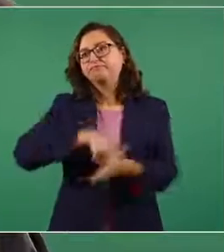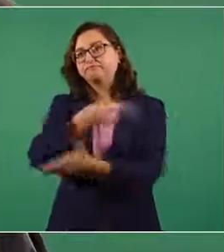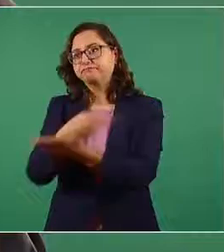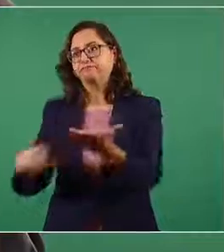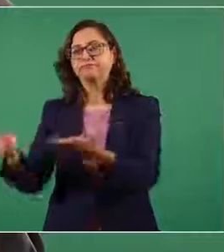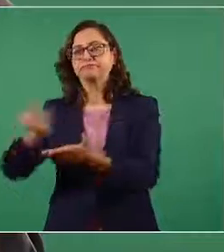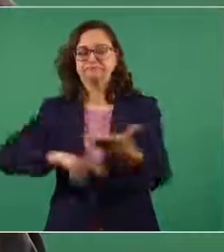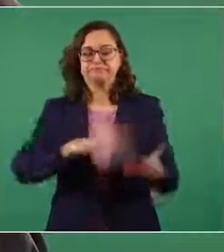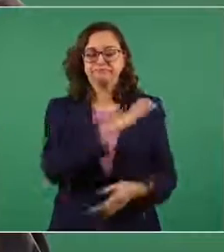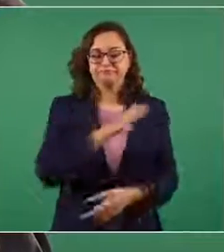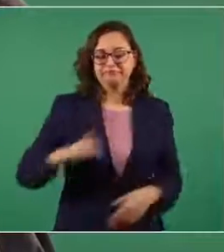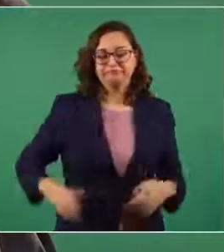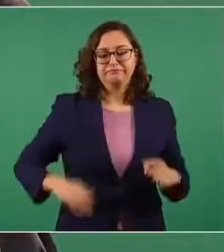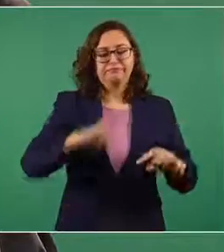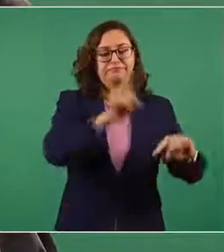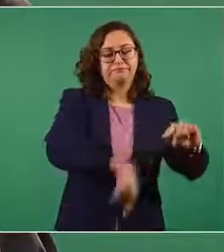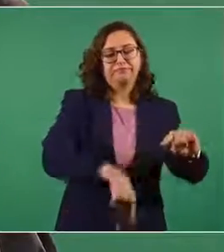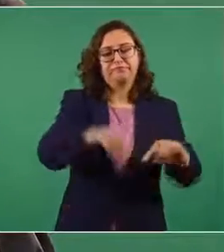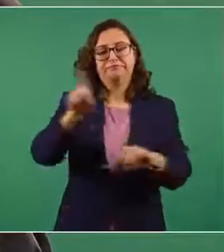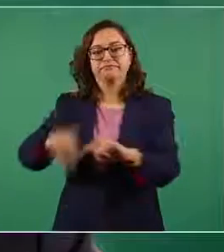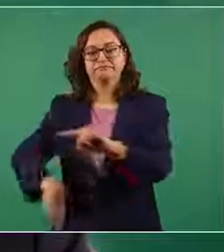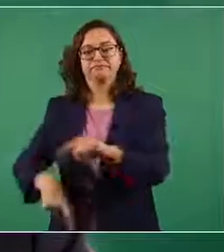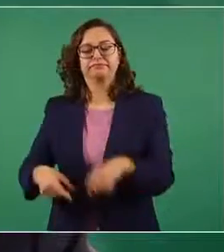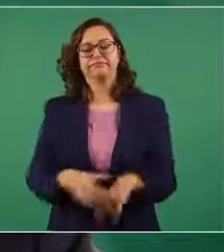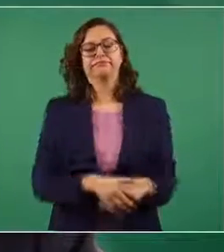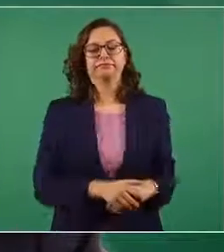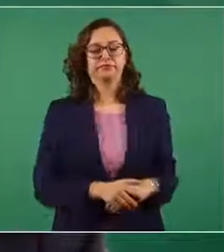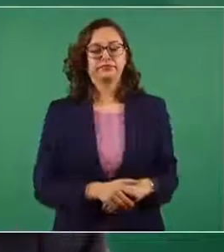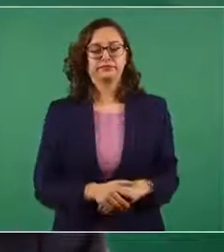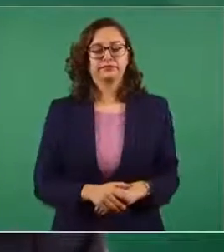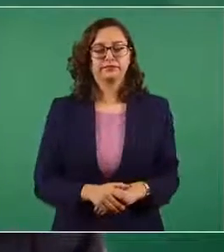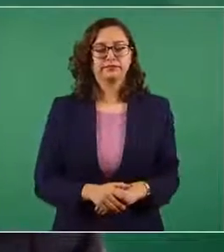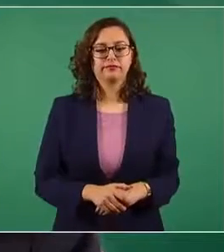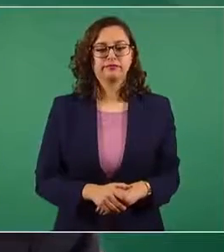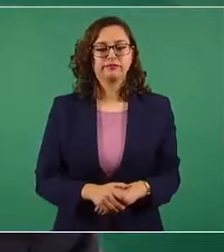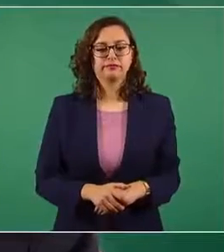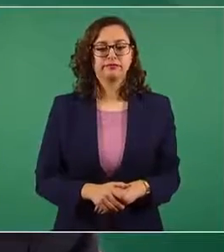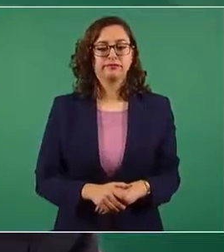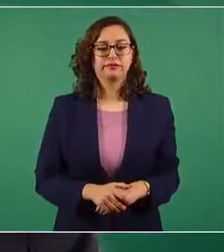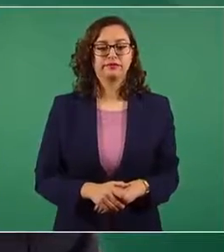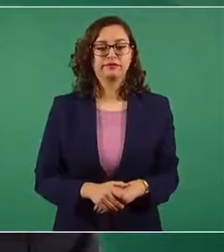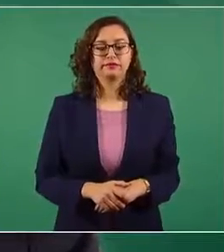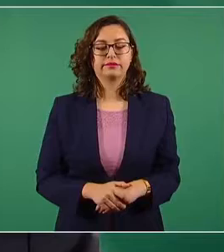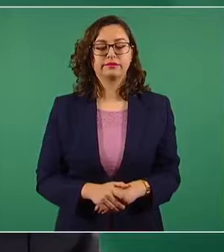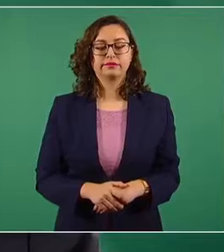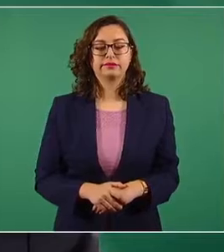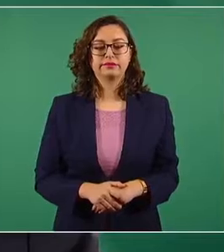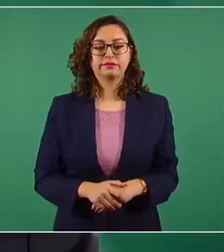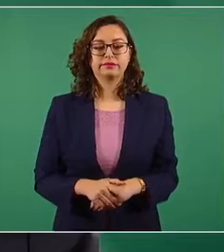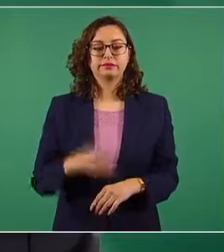al aspirante de Guerrero y al aspirante de Michoacán.